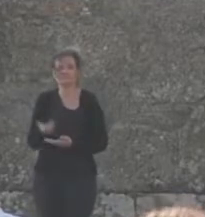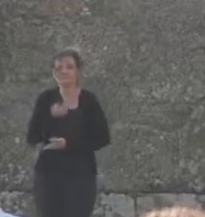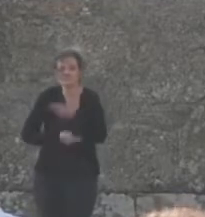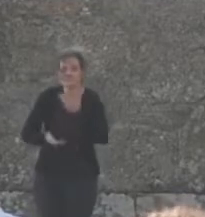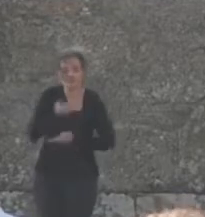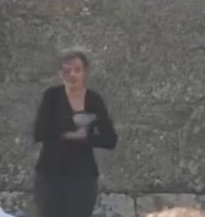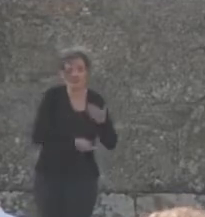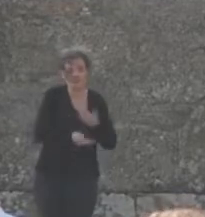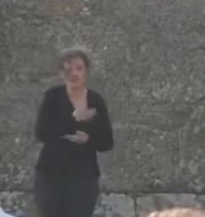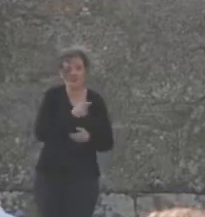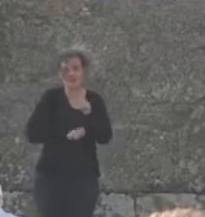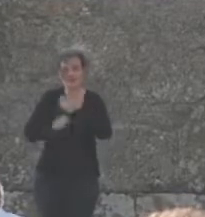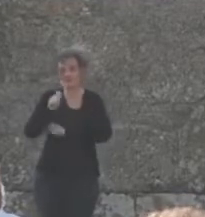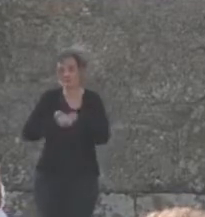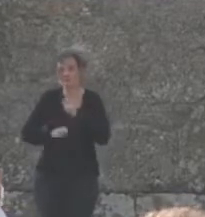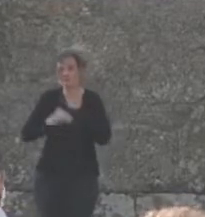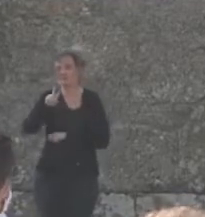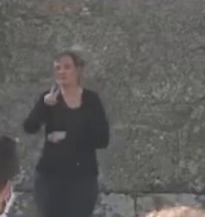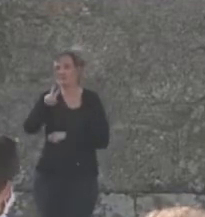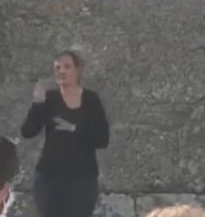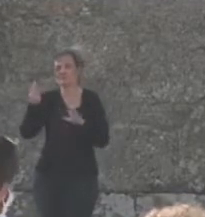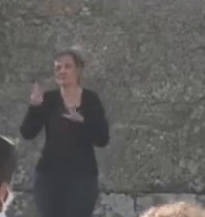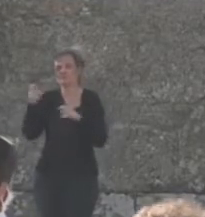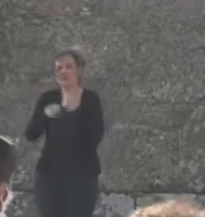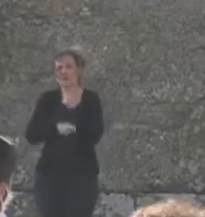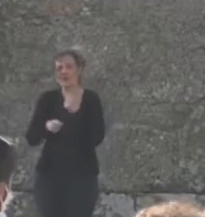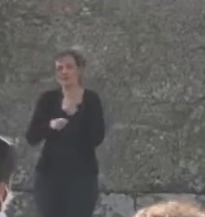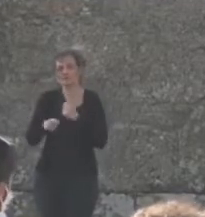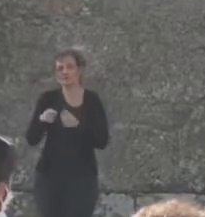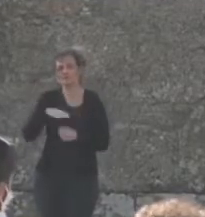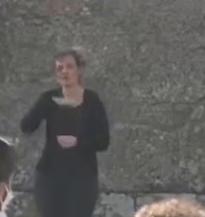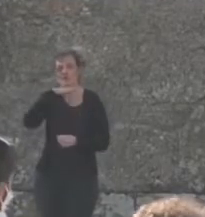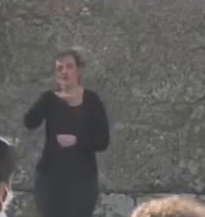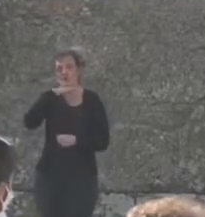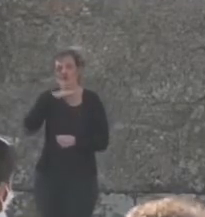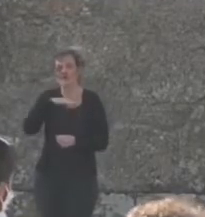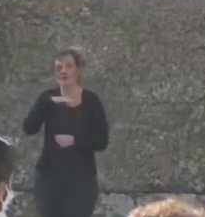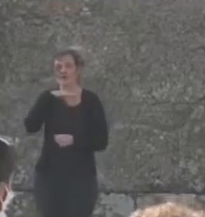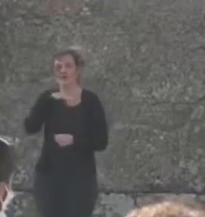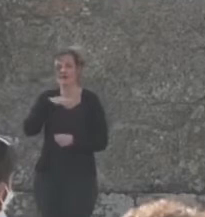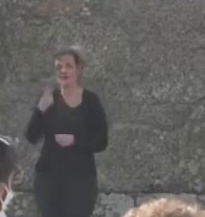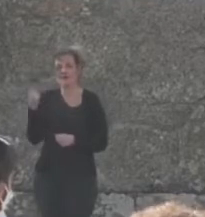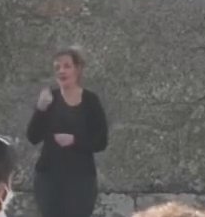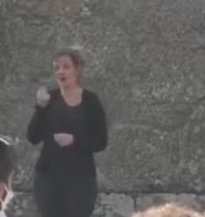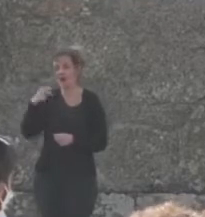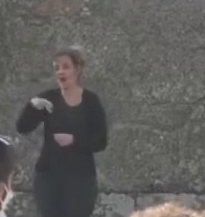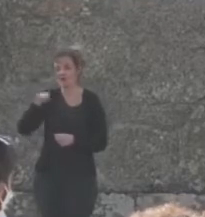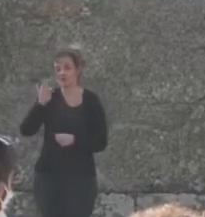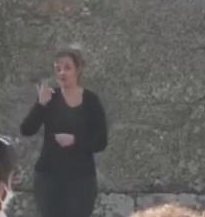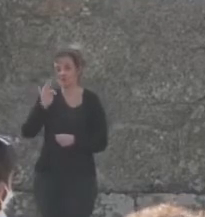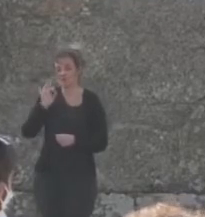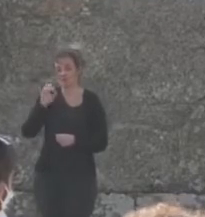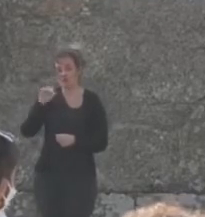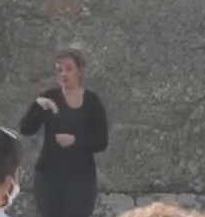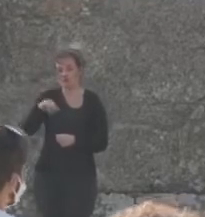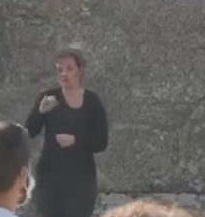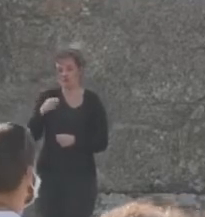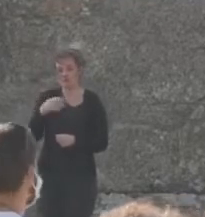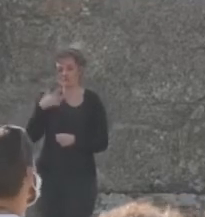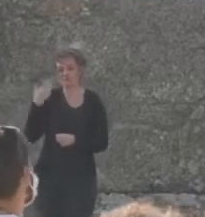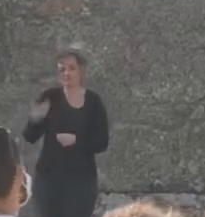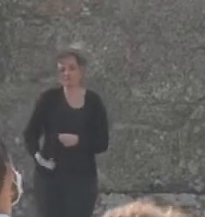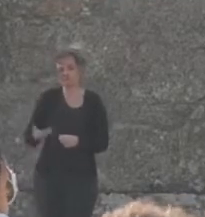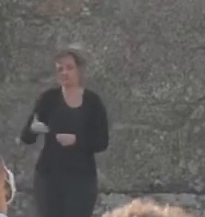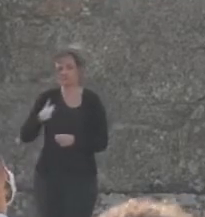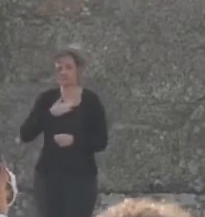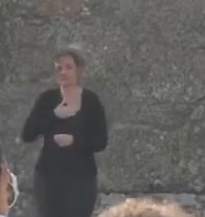colaboración coa Asociación 28 de Agosto de Cangas con Antonio Nores e Carlos Chillón foi moi importante para nós, porque